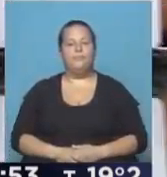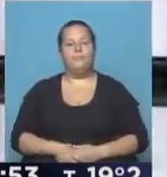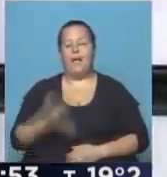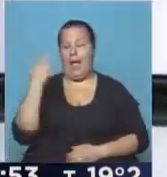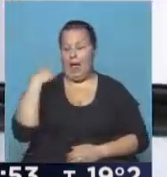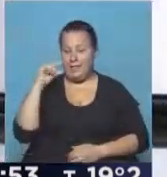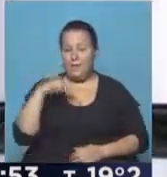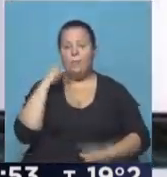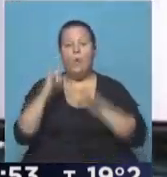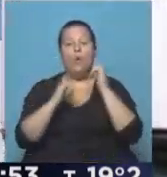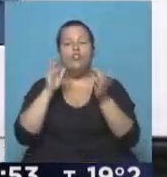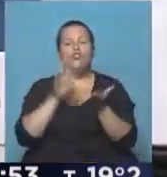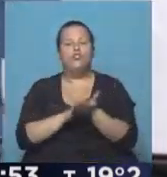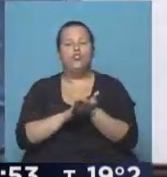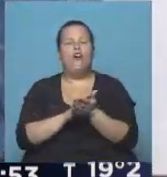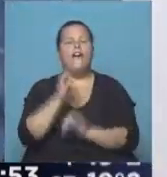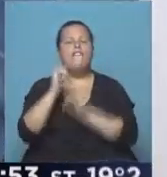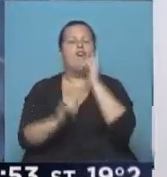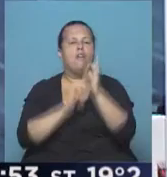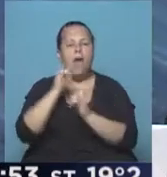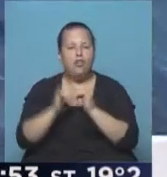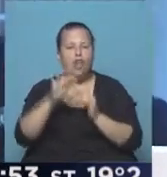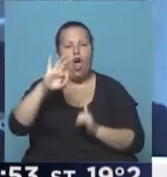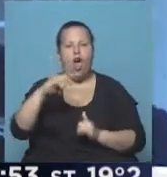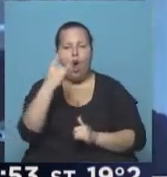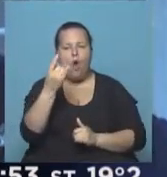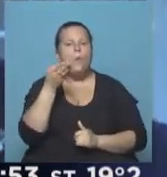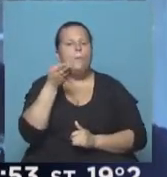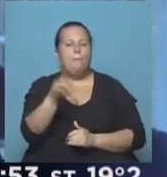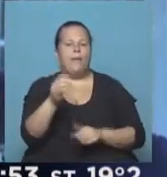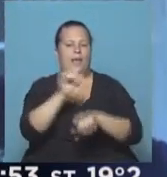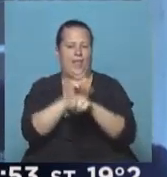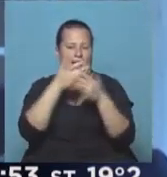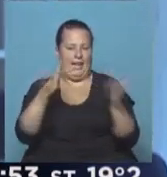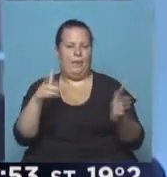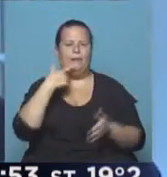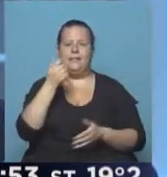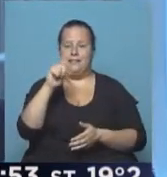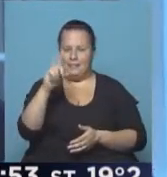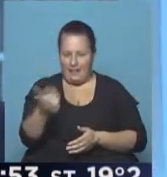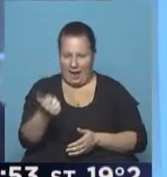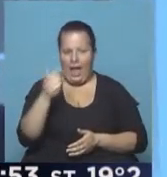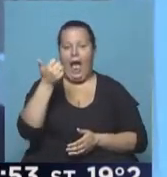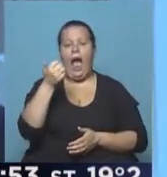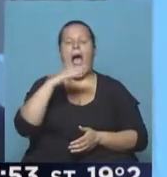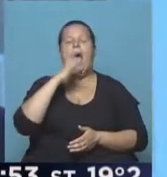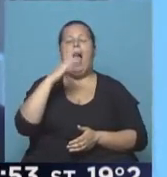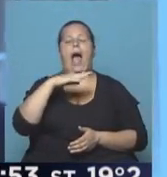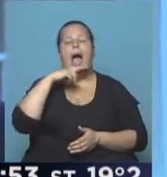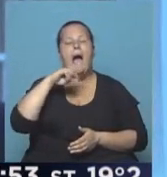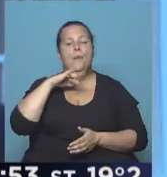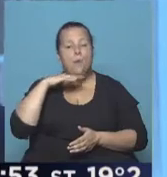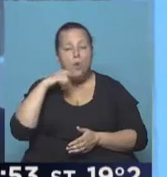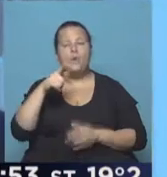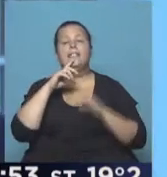Hace unos días hablábamos acerca de un informe de la ONU pidiendo por la liberación de Milagro Sala. Claudio Abruch, secretario de Derechos Humanos,